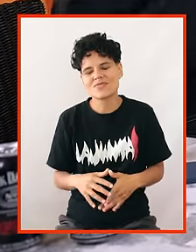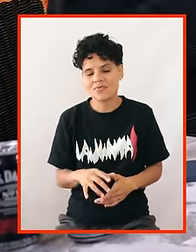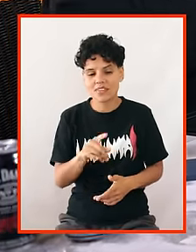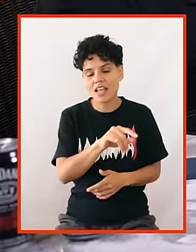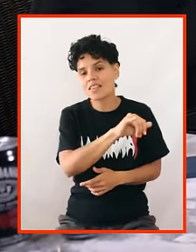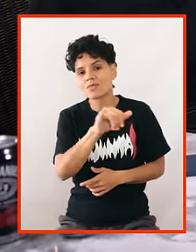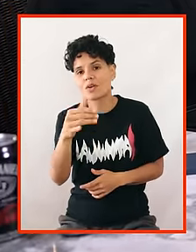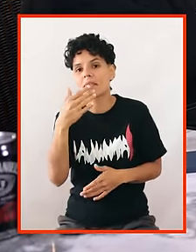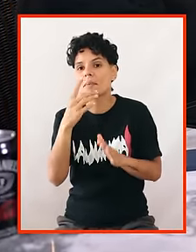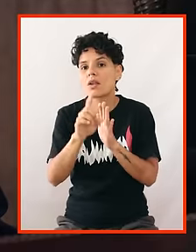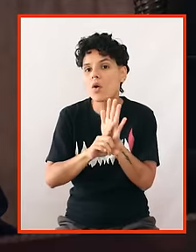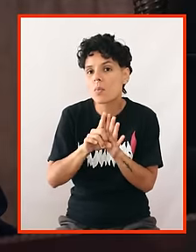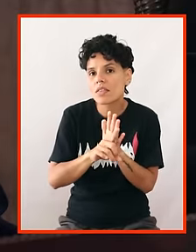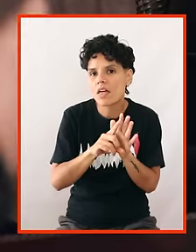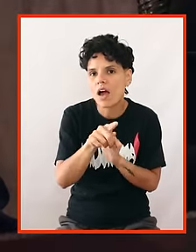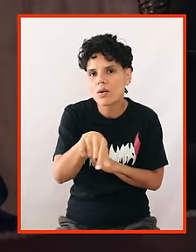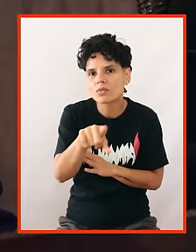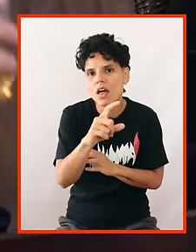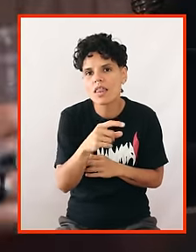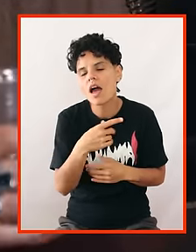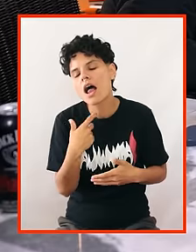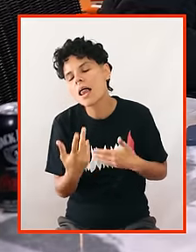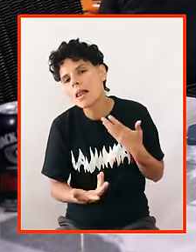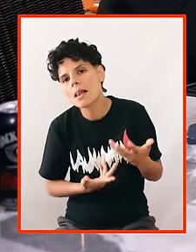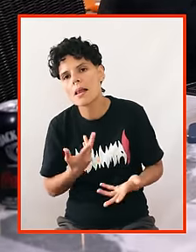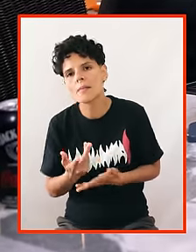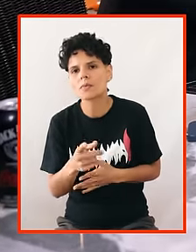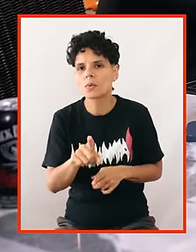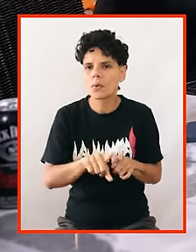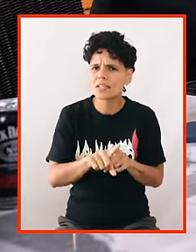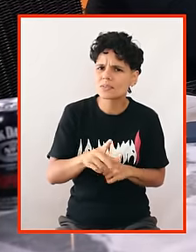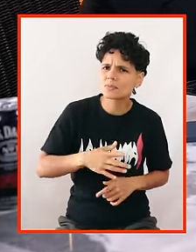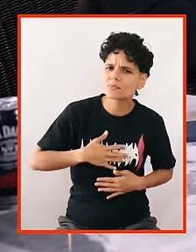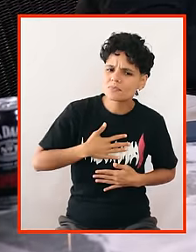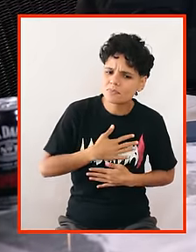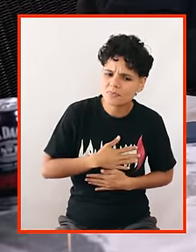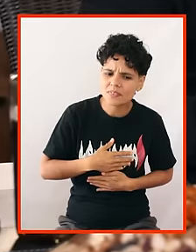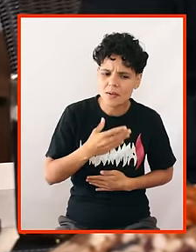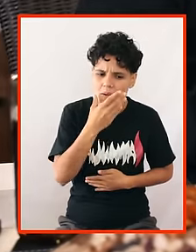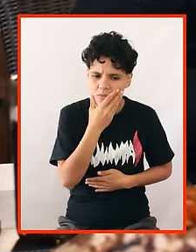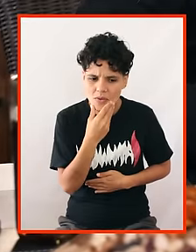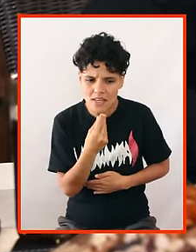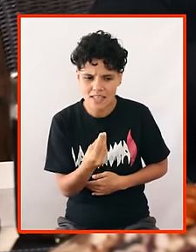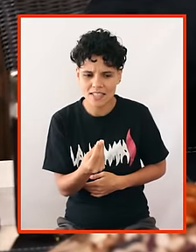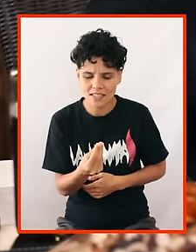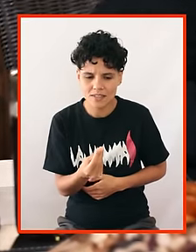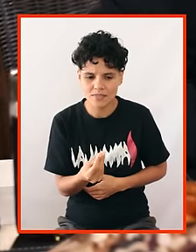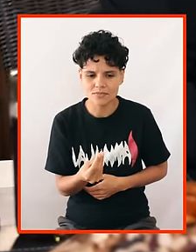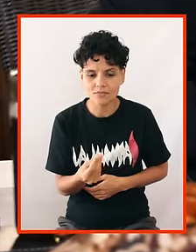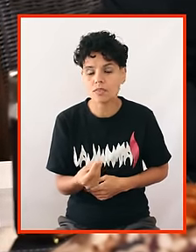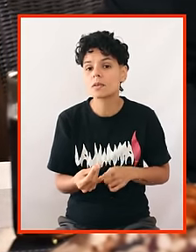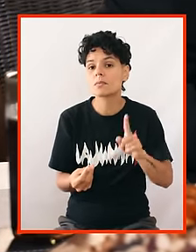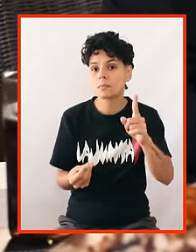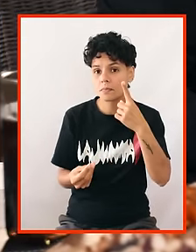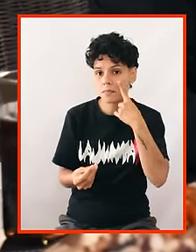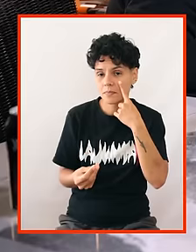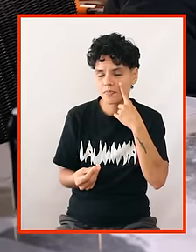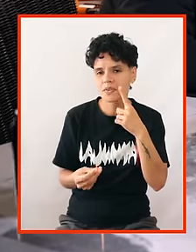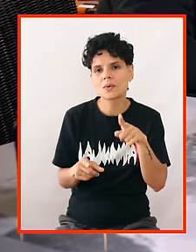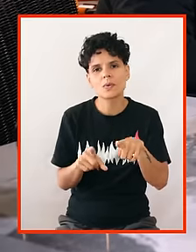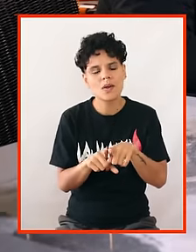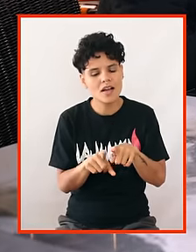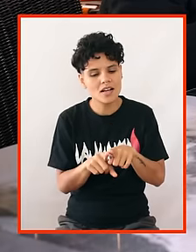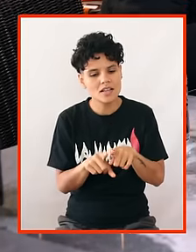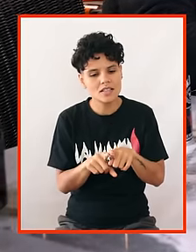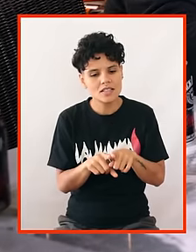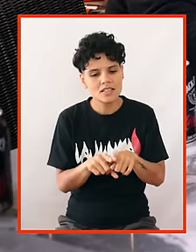¡Estos son de Hualpén! Y después él cuando habla también el documental de ustedes. Es bonito, ¿es igual o no? Como que... Sí, es fíjate... Pepe Aguilar, no, fíjate que él